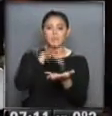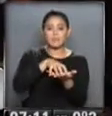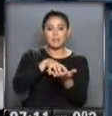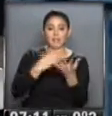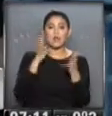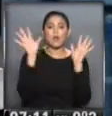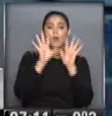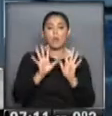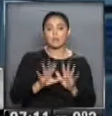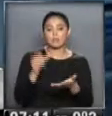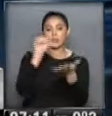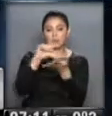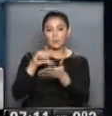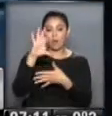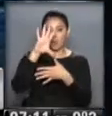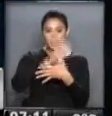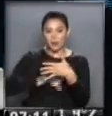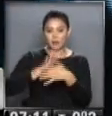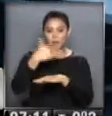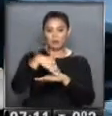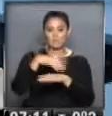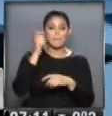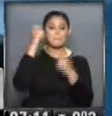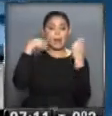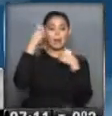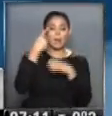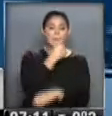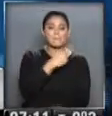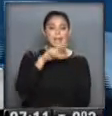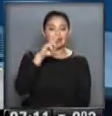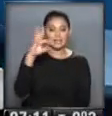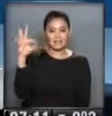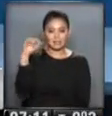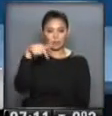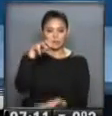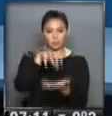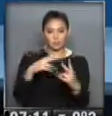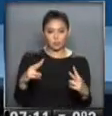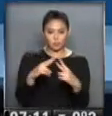de la Organización de Estados Americanos en la calle Paraguay al 1300.